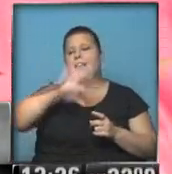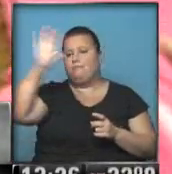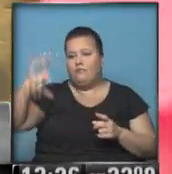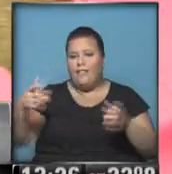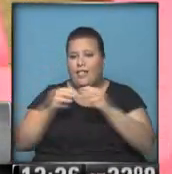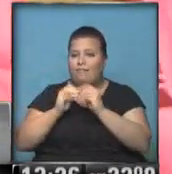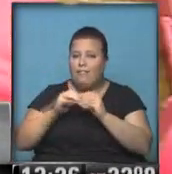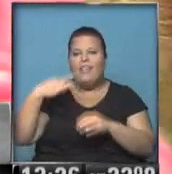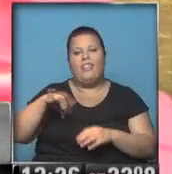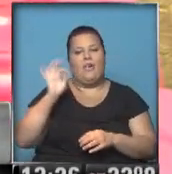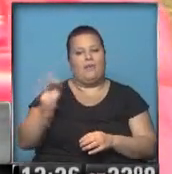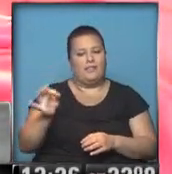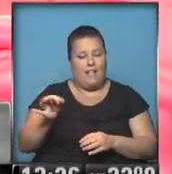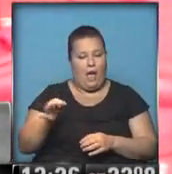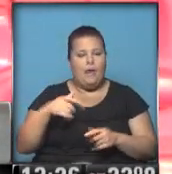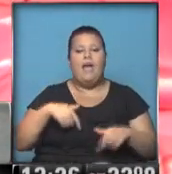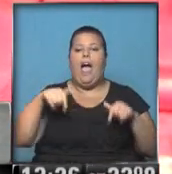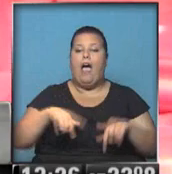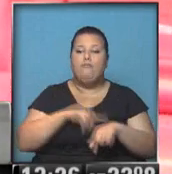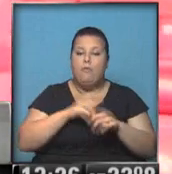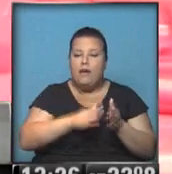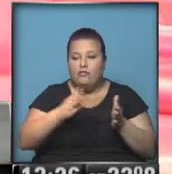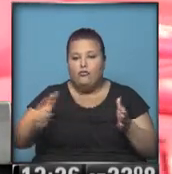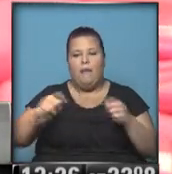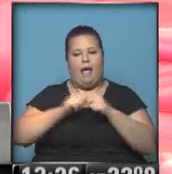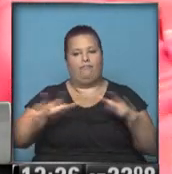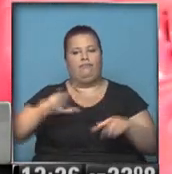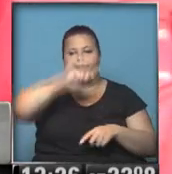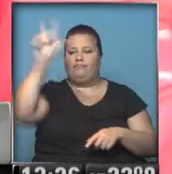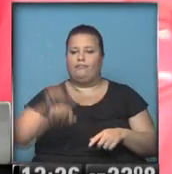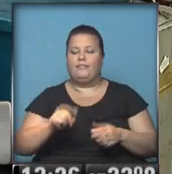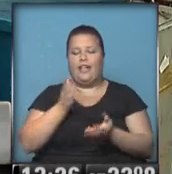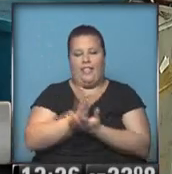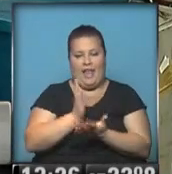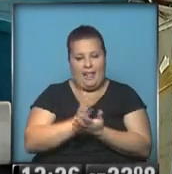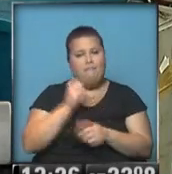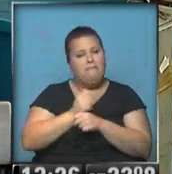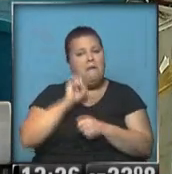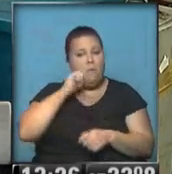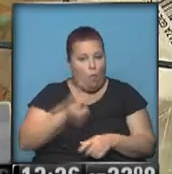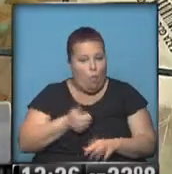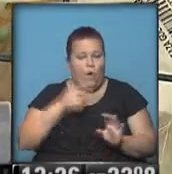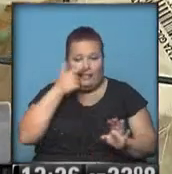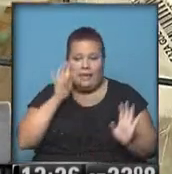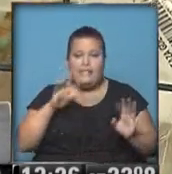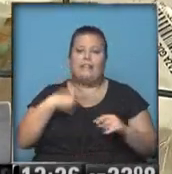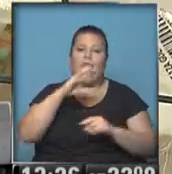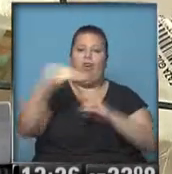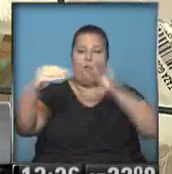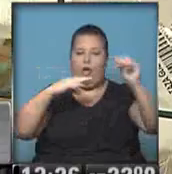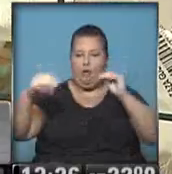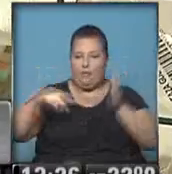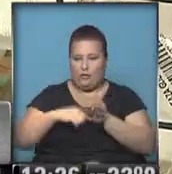foros estén al tanto de que estamos en medio de un proceso de expansión de derechos. Así que es una actividad muy interesante que se va a replicar en otras ciudades